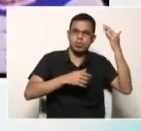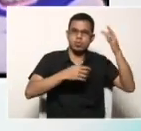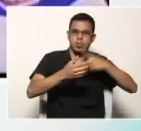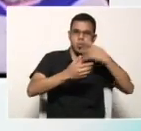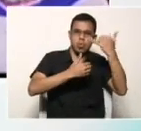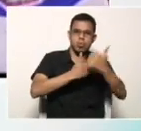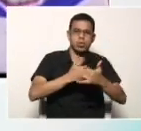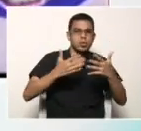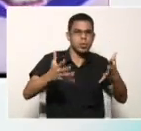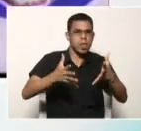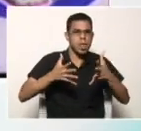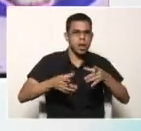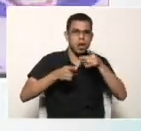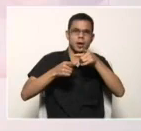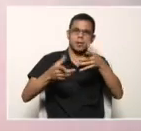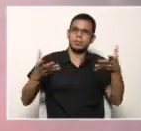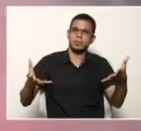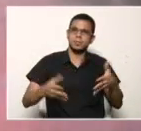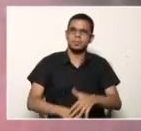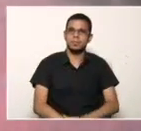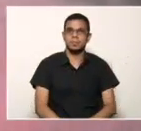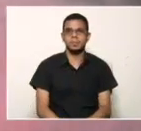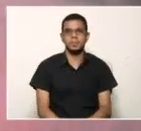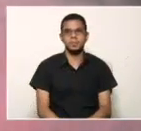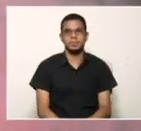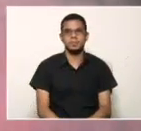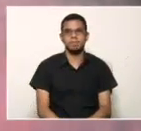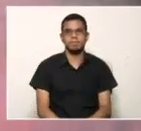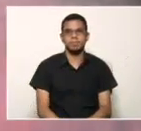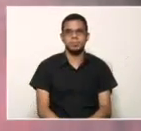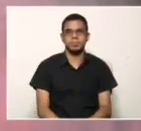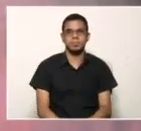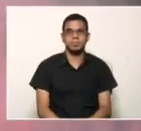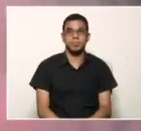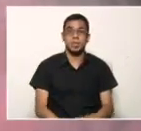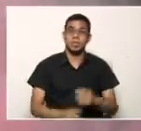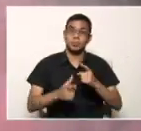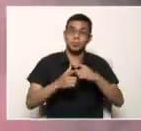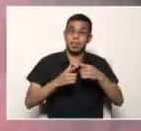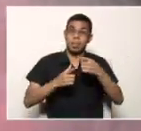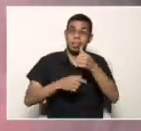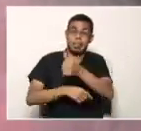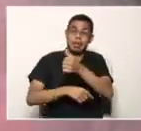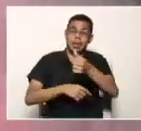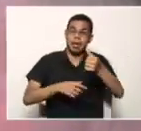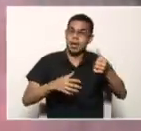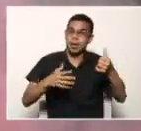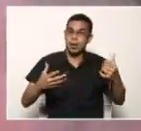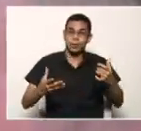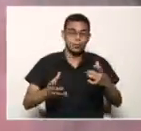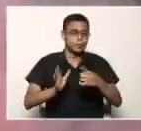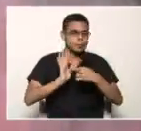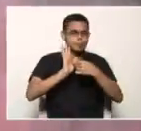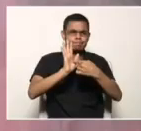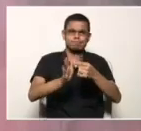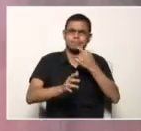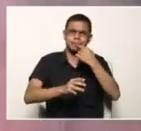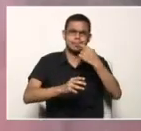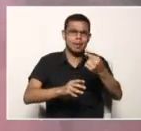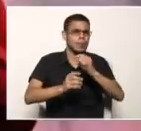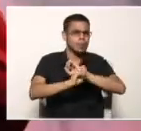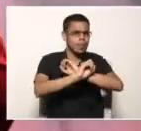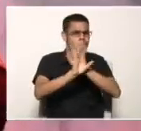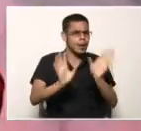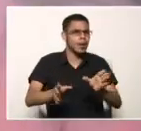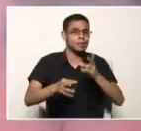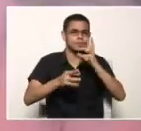y gánate como yo tu medalla de oro. Definitivamente cada uno de los videos de nuestra sección Hablando Claro nos hace reflexionar,